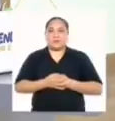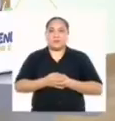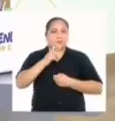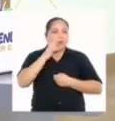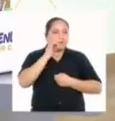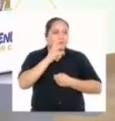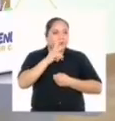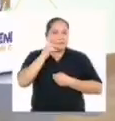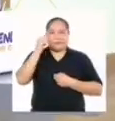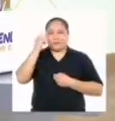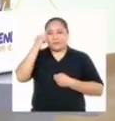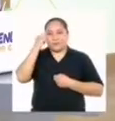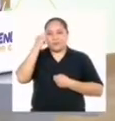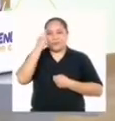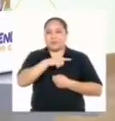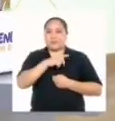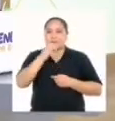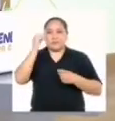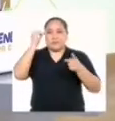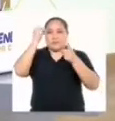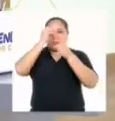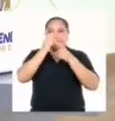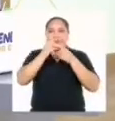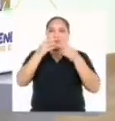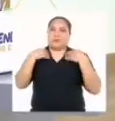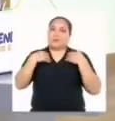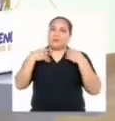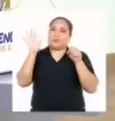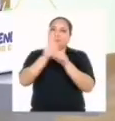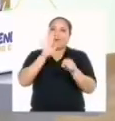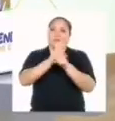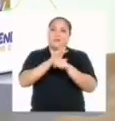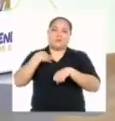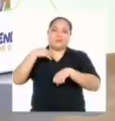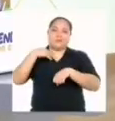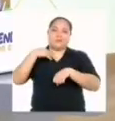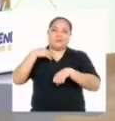Rebot, creo que con este reto voy a tener bien ocupadito mi tiempo libre.